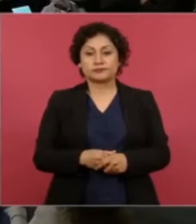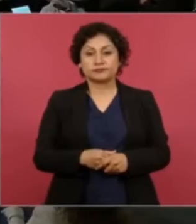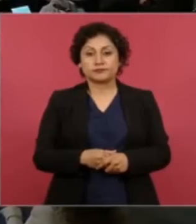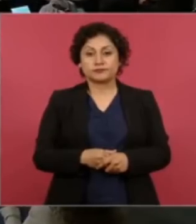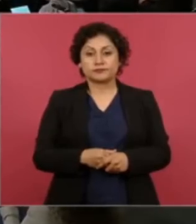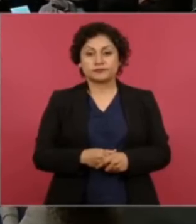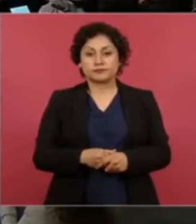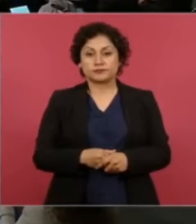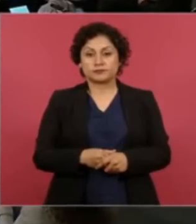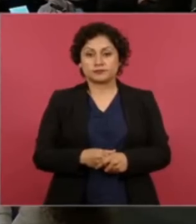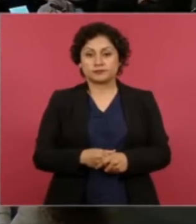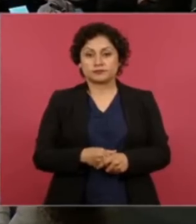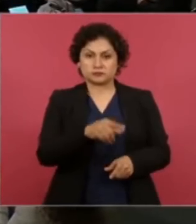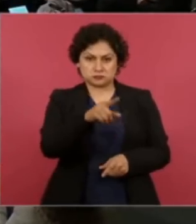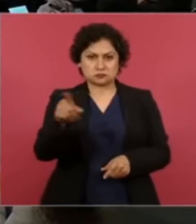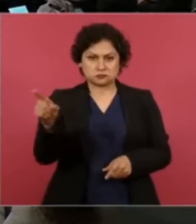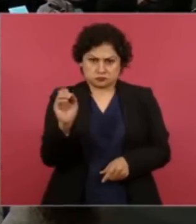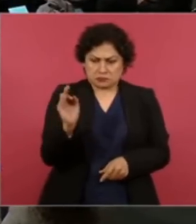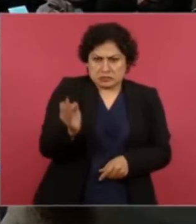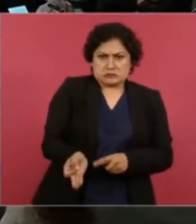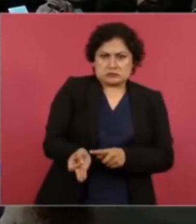lo tienes que aceptar,